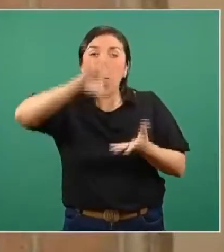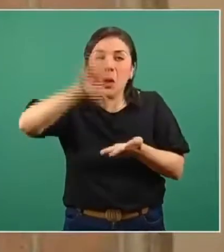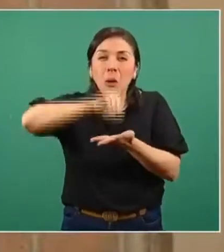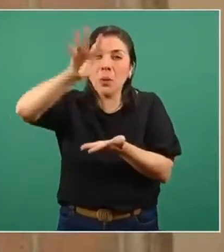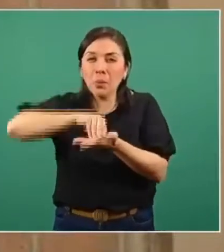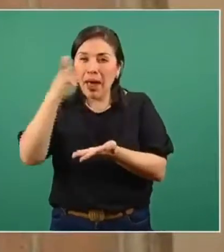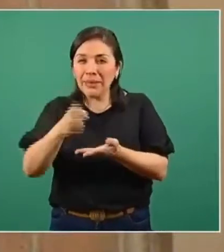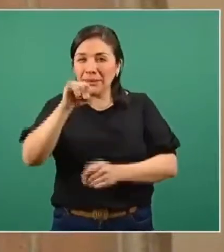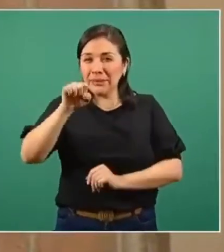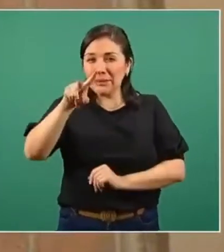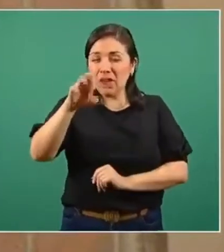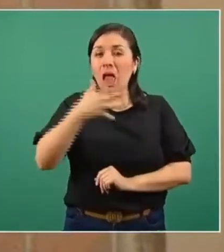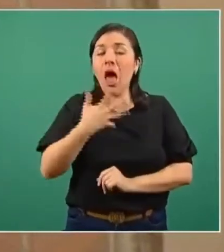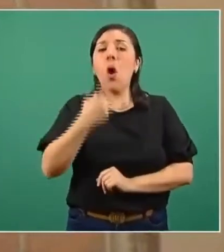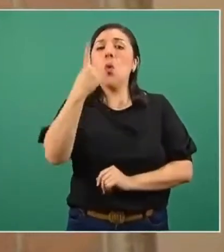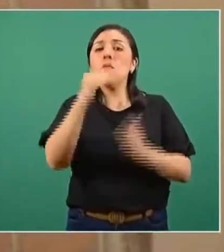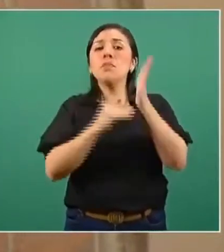Vigilancia Epidemiológica, que son